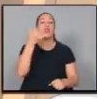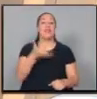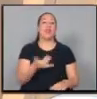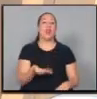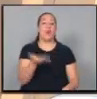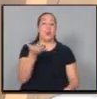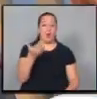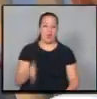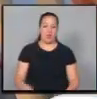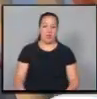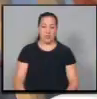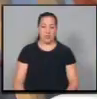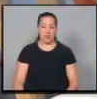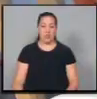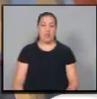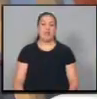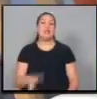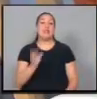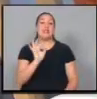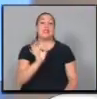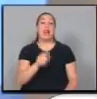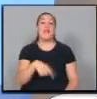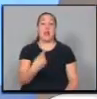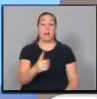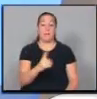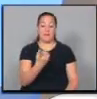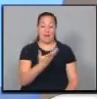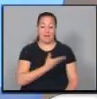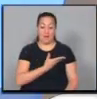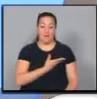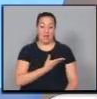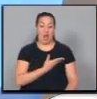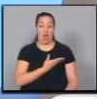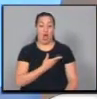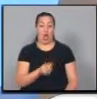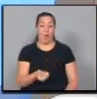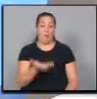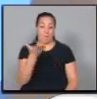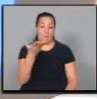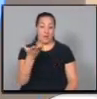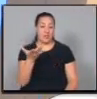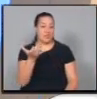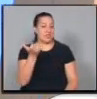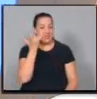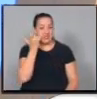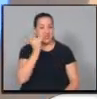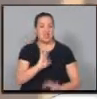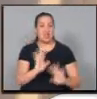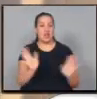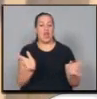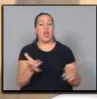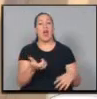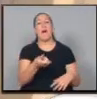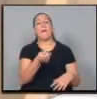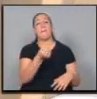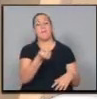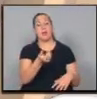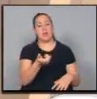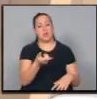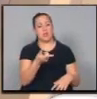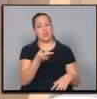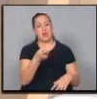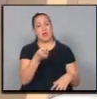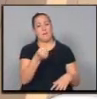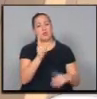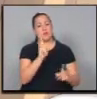mira. Sí. O sea, como sabe que el primero de febrero le va a aumentar, ya está. Bueno. Ahora me dio el precio que me... Pero si este